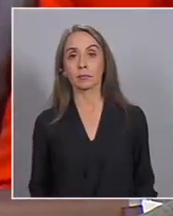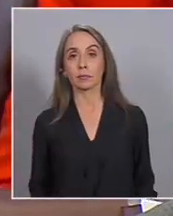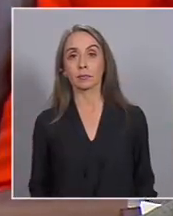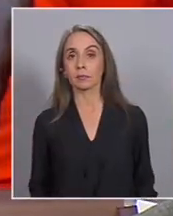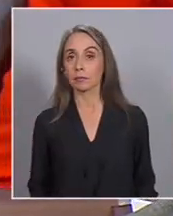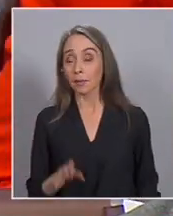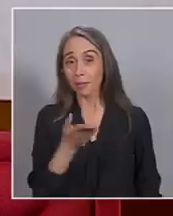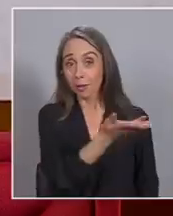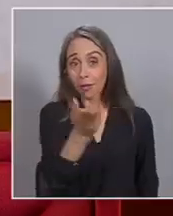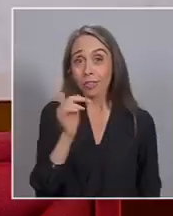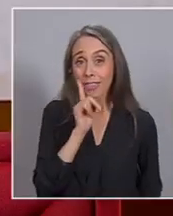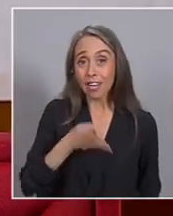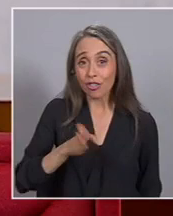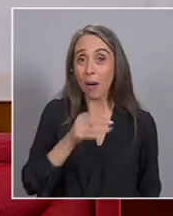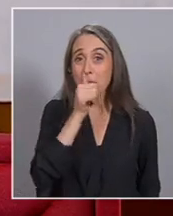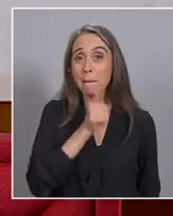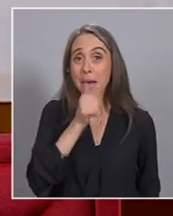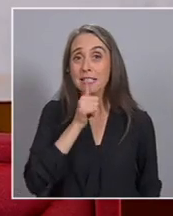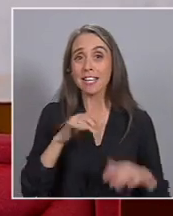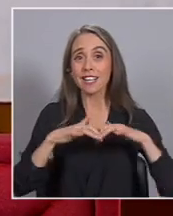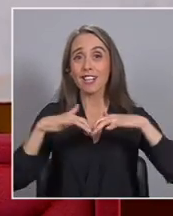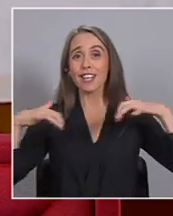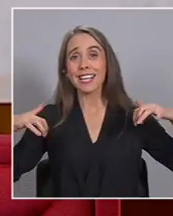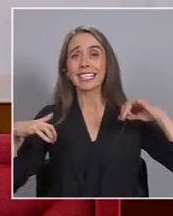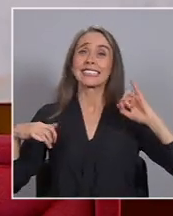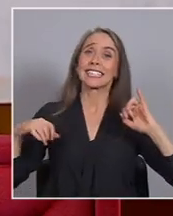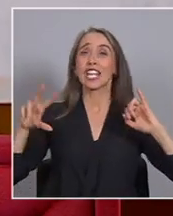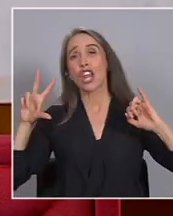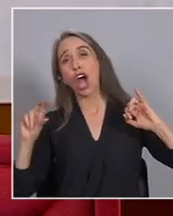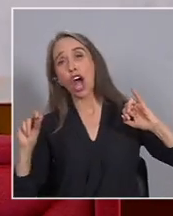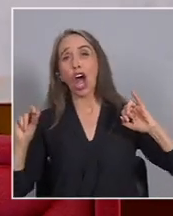¿Estamos con paciencia todavía?